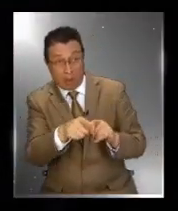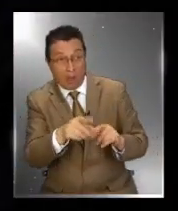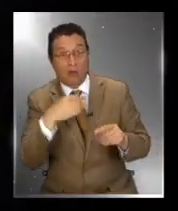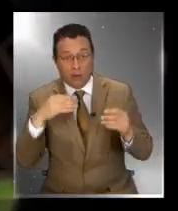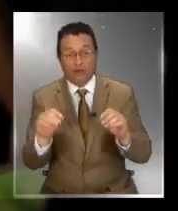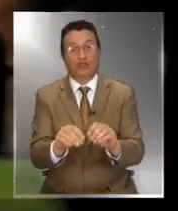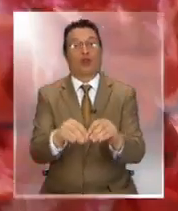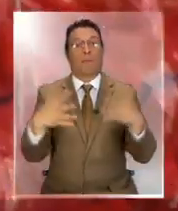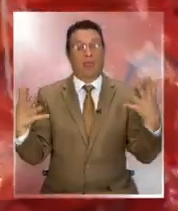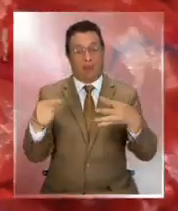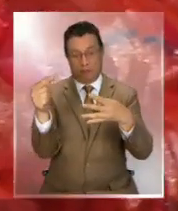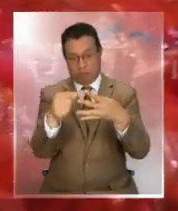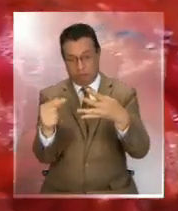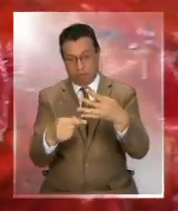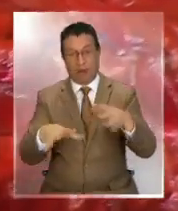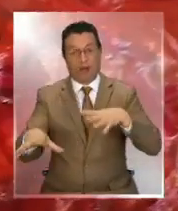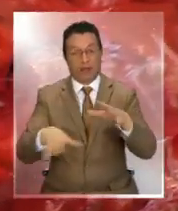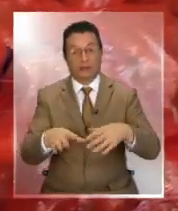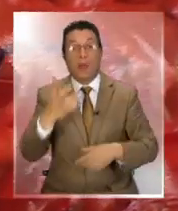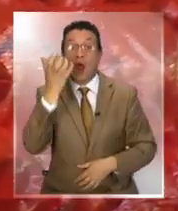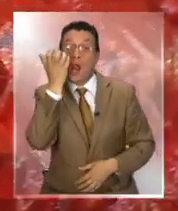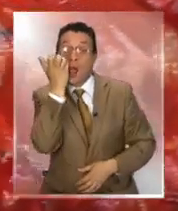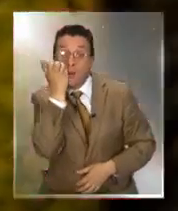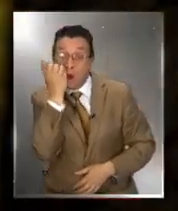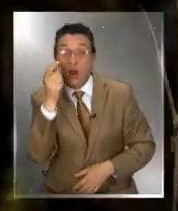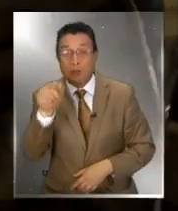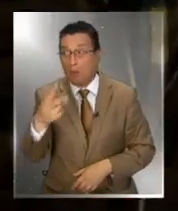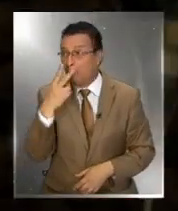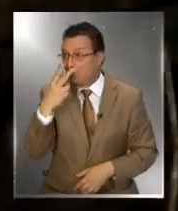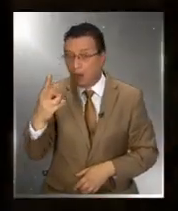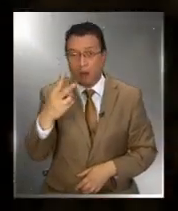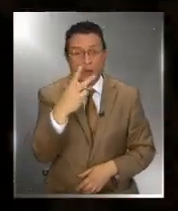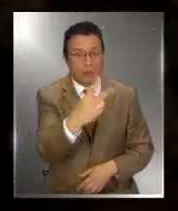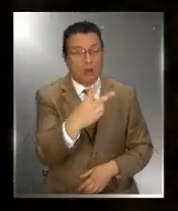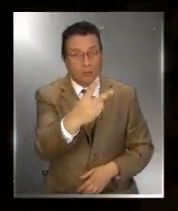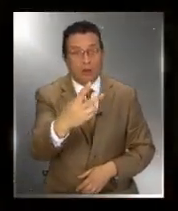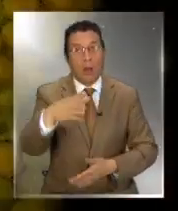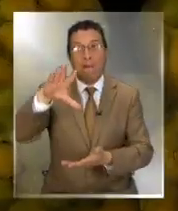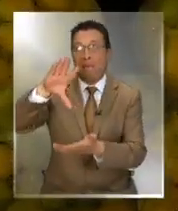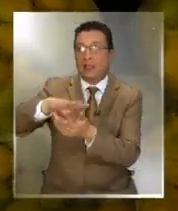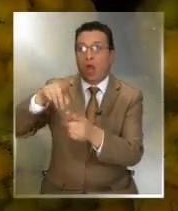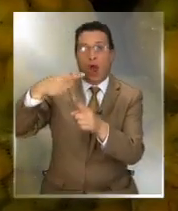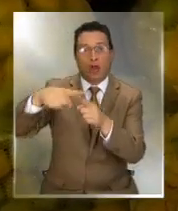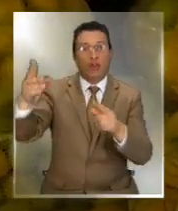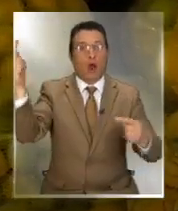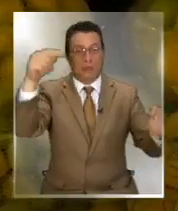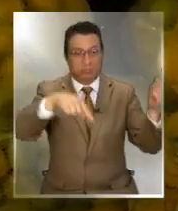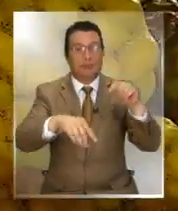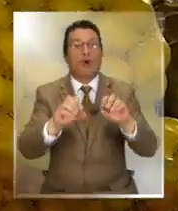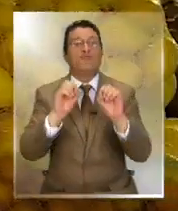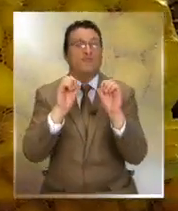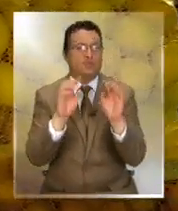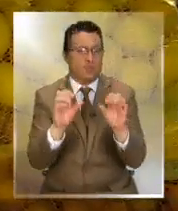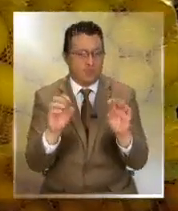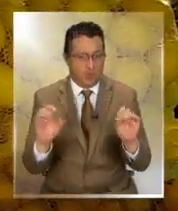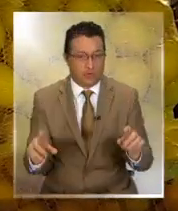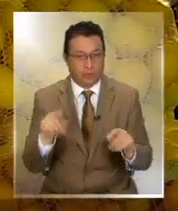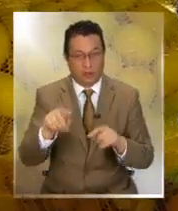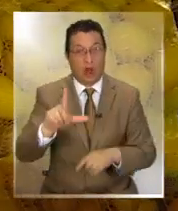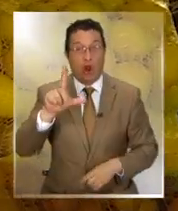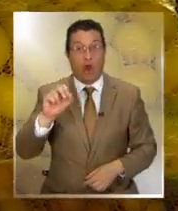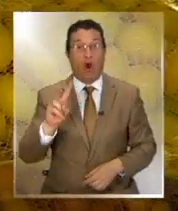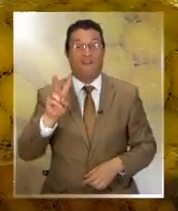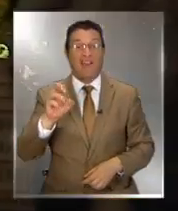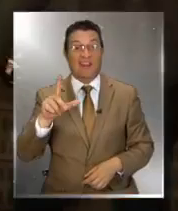varias cosas. En el sector de Los Limones y donde uno mire, la presencia migrante es evidente. Nos cuentan que Los Vallidores es